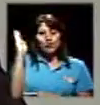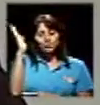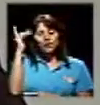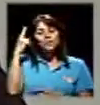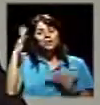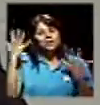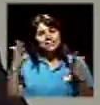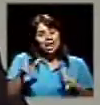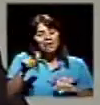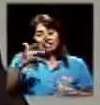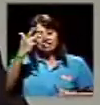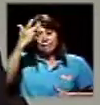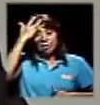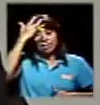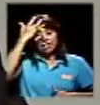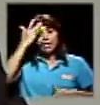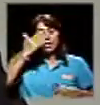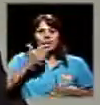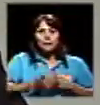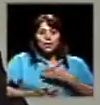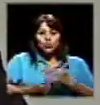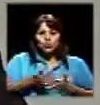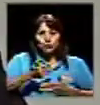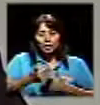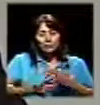en el proceso de